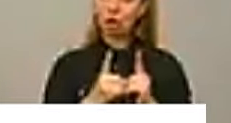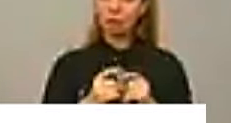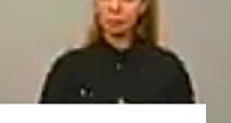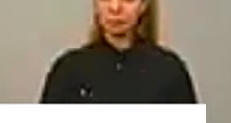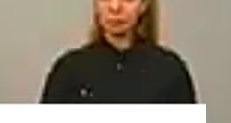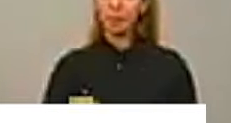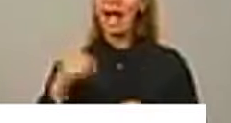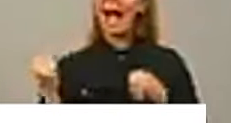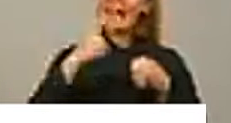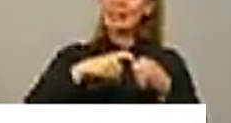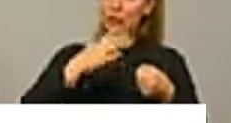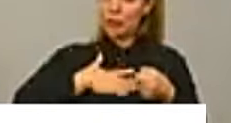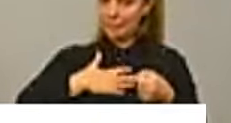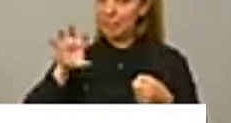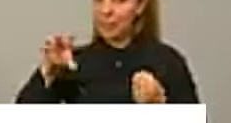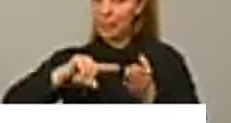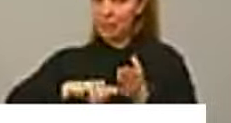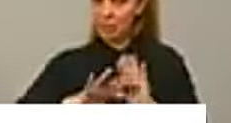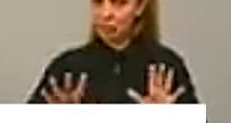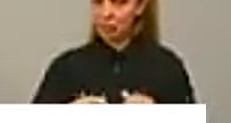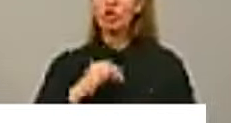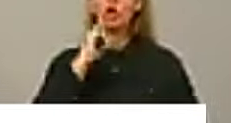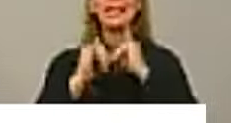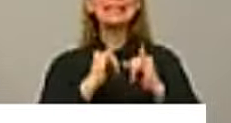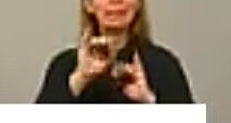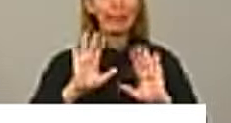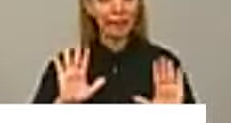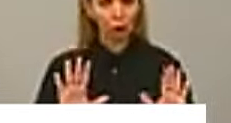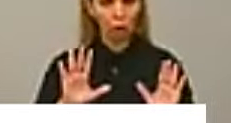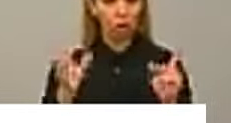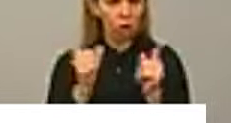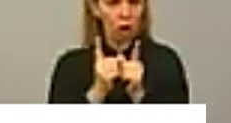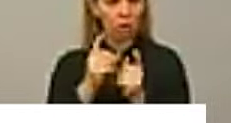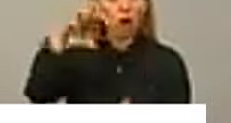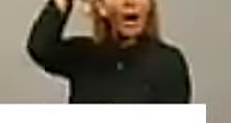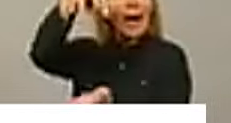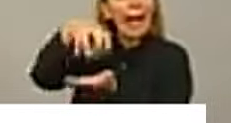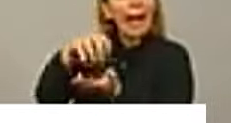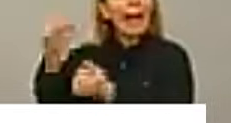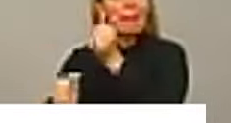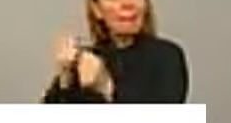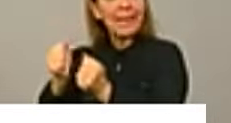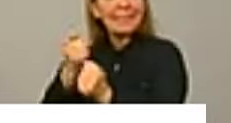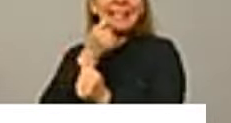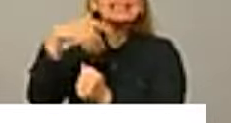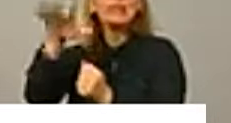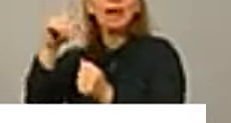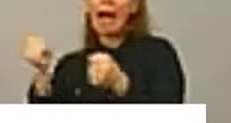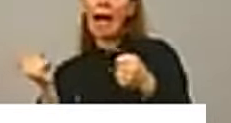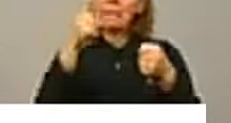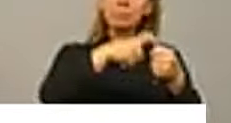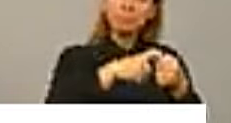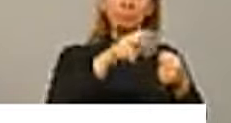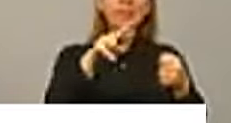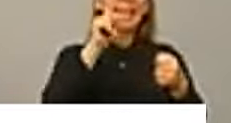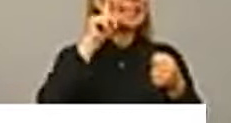provincia. Lo explico brevemente. Si la empresa entra al RIGI nacional, y esto fue mal informado